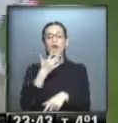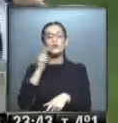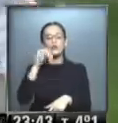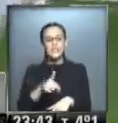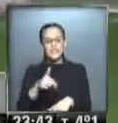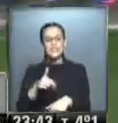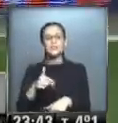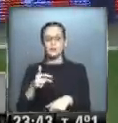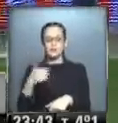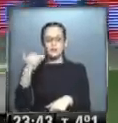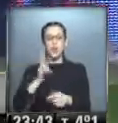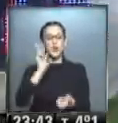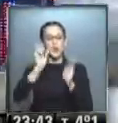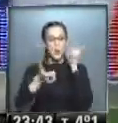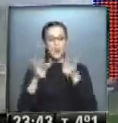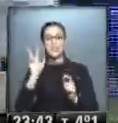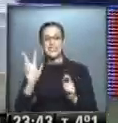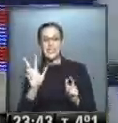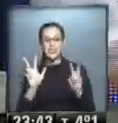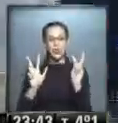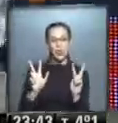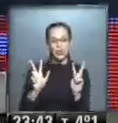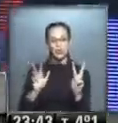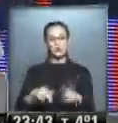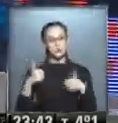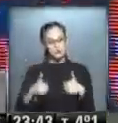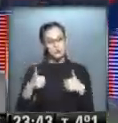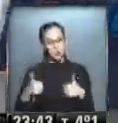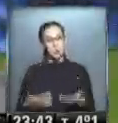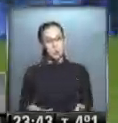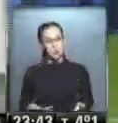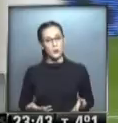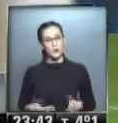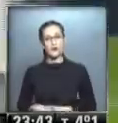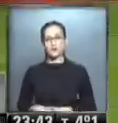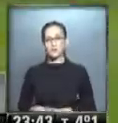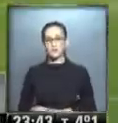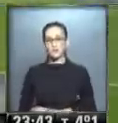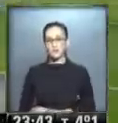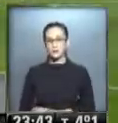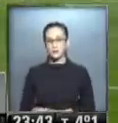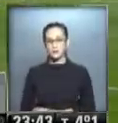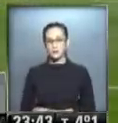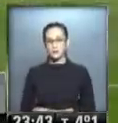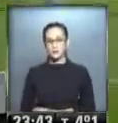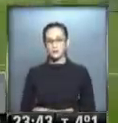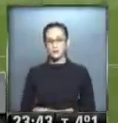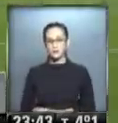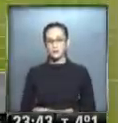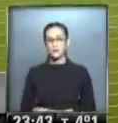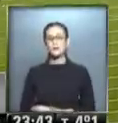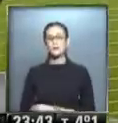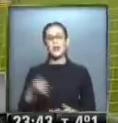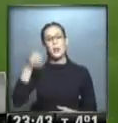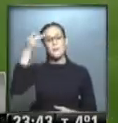manera entonces Newell's se ponía 3-2. Ha tenido otras situaciones, incluso una polémica si hubo mano o no dentro del área y un penal no